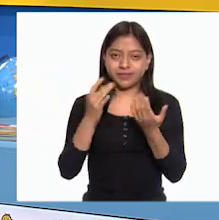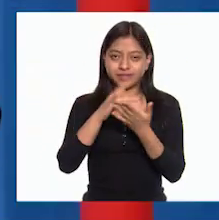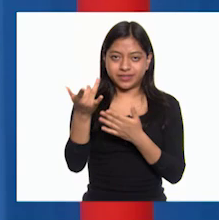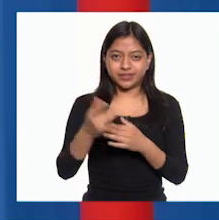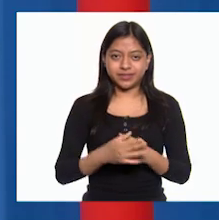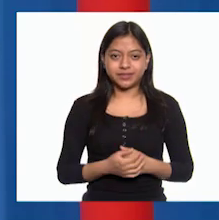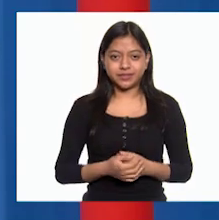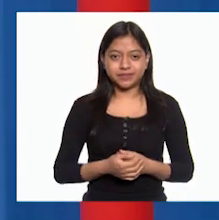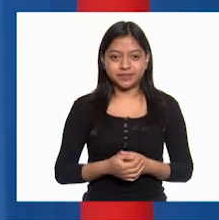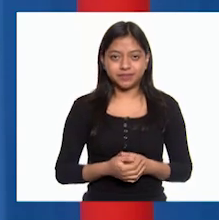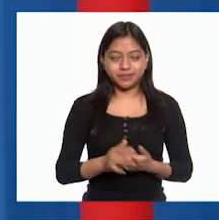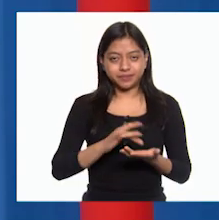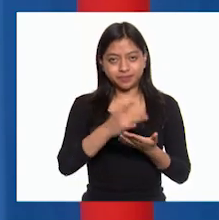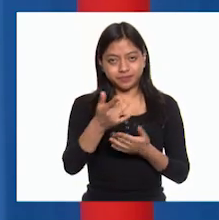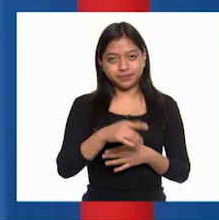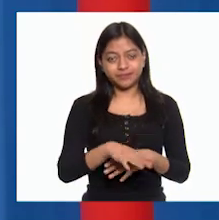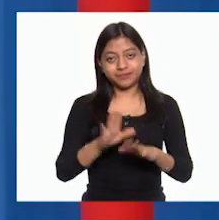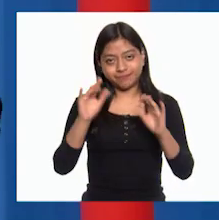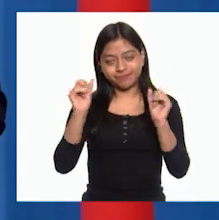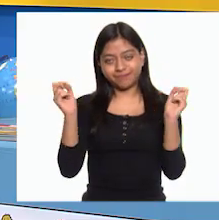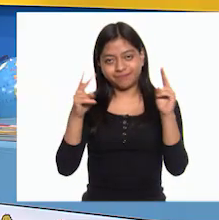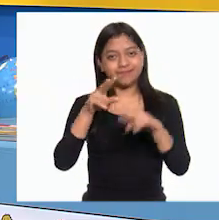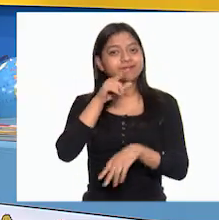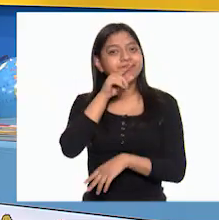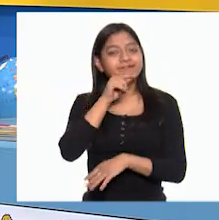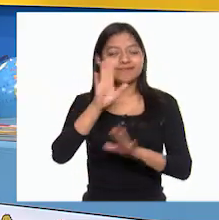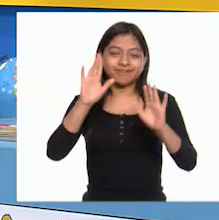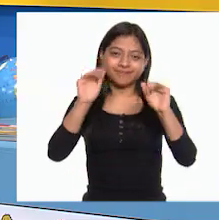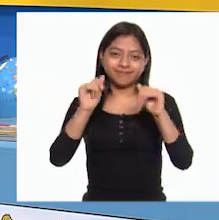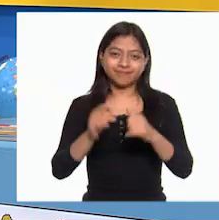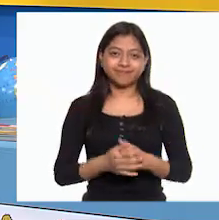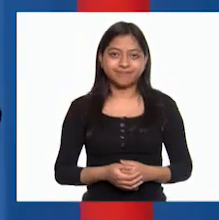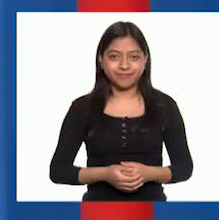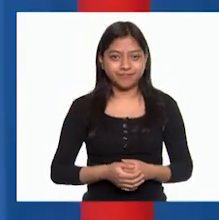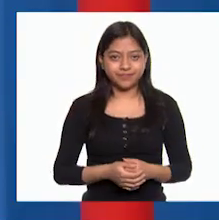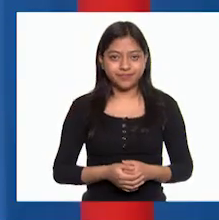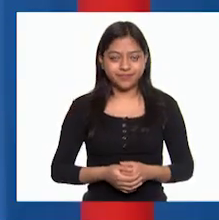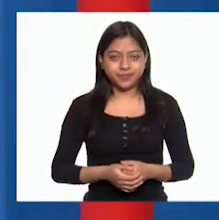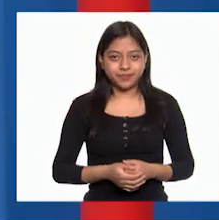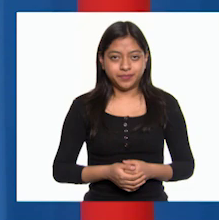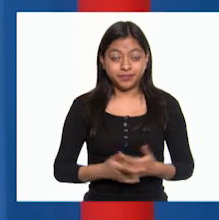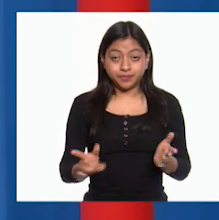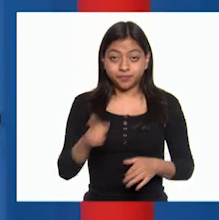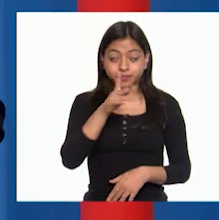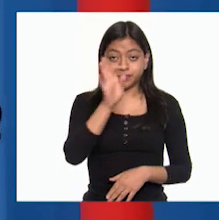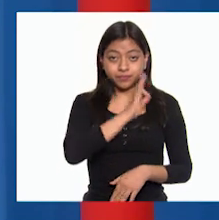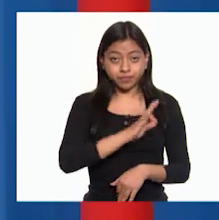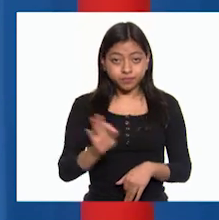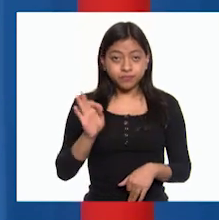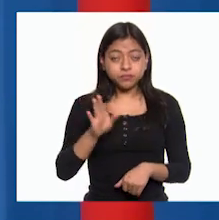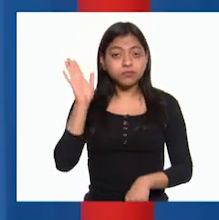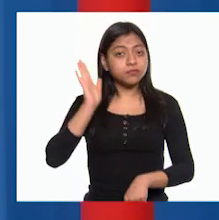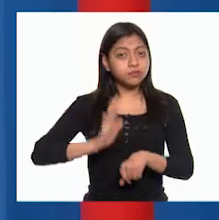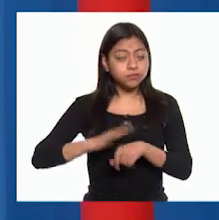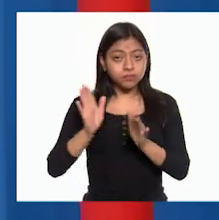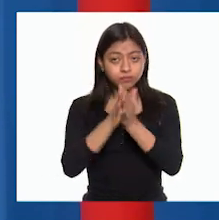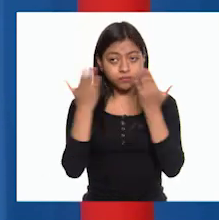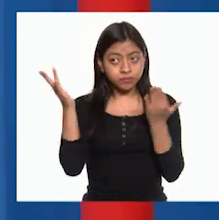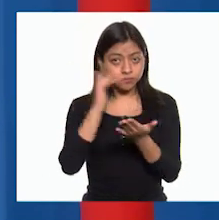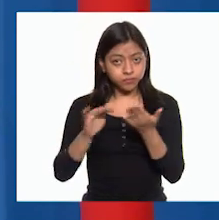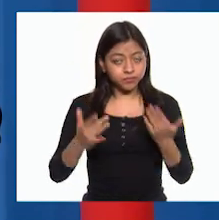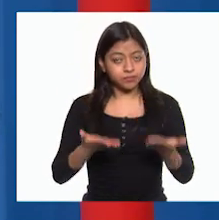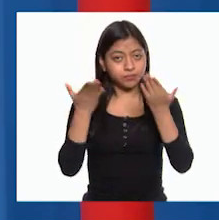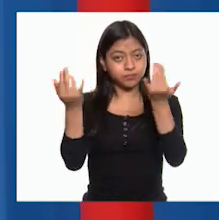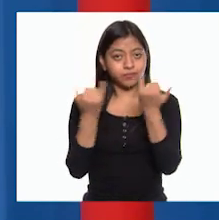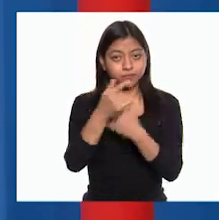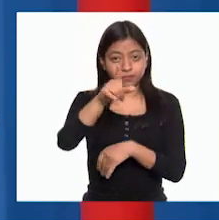María. Muchas gracias a ti, Gaby, y hasta mañana. Hasta mañana. Si te es posible, consulta otros libros y comenta